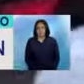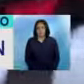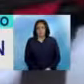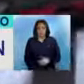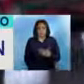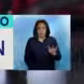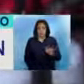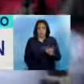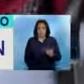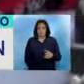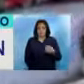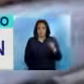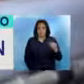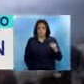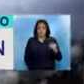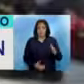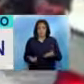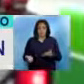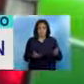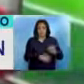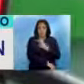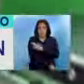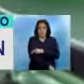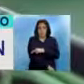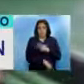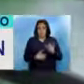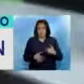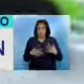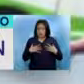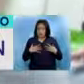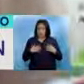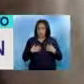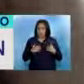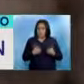Los tres jóvenes fueron trasladados al hospital donde se recuperaron.